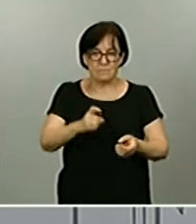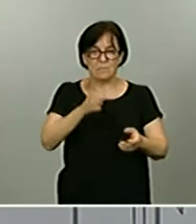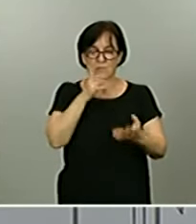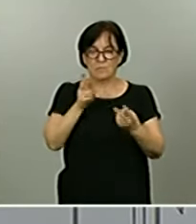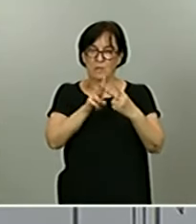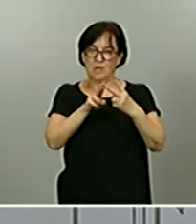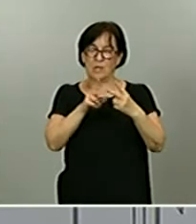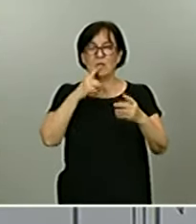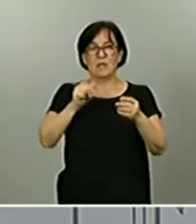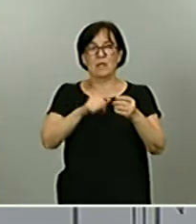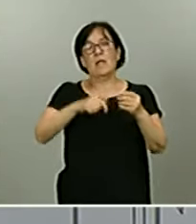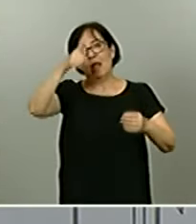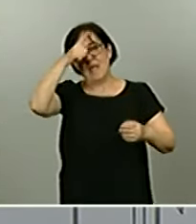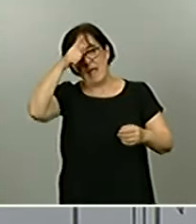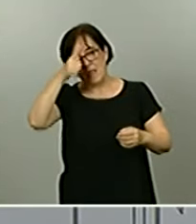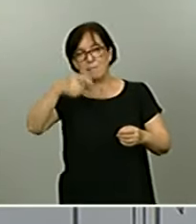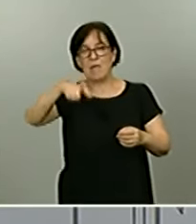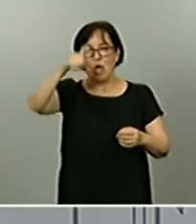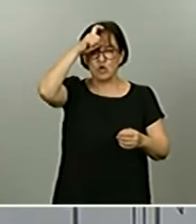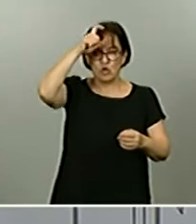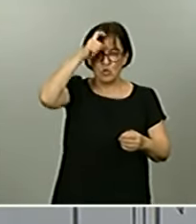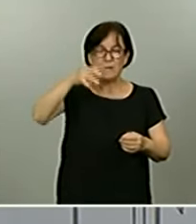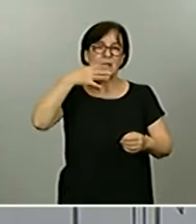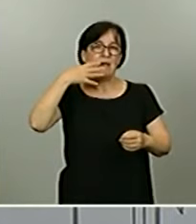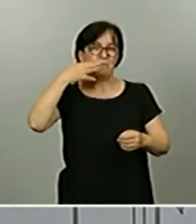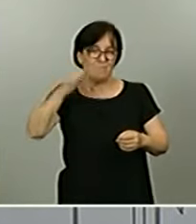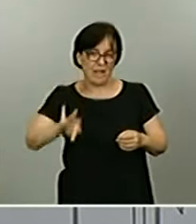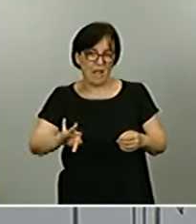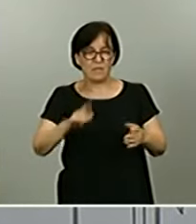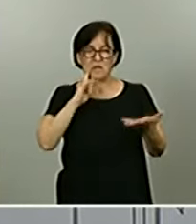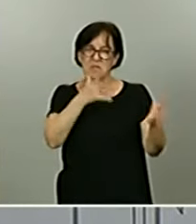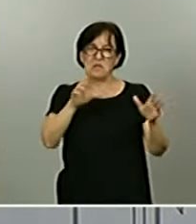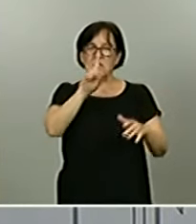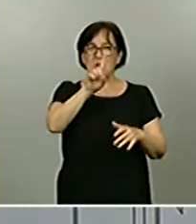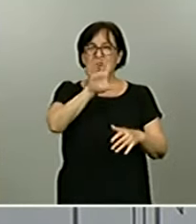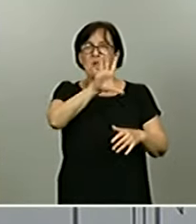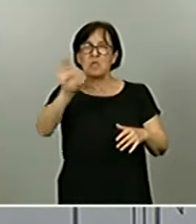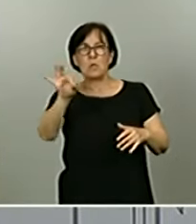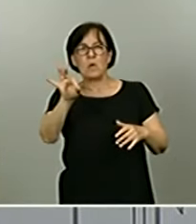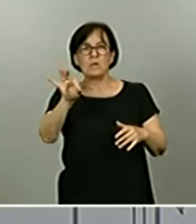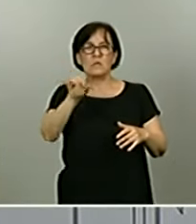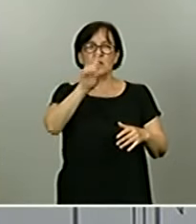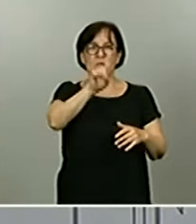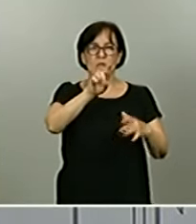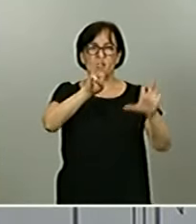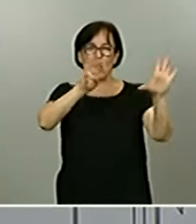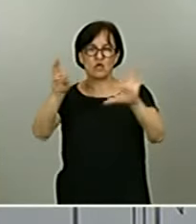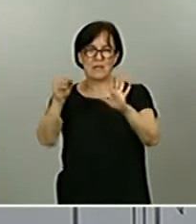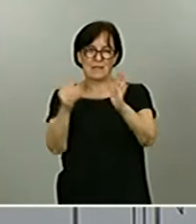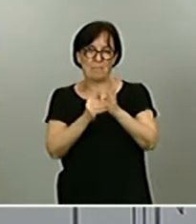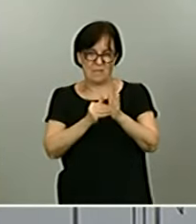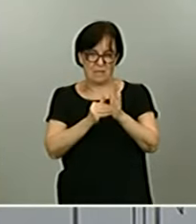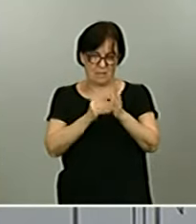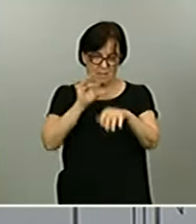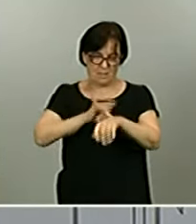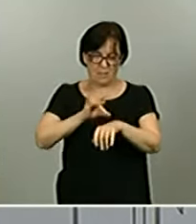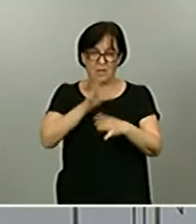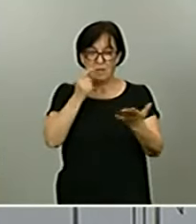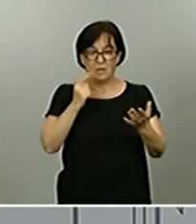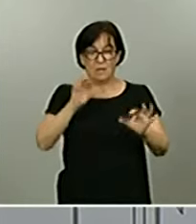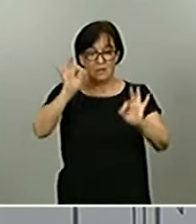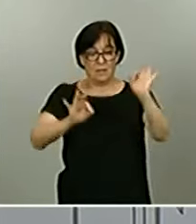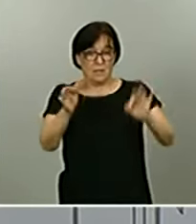Alemania, Turquía y Francia, que tienen entre 150 y 180.000 casos. Las tasas de letalidad son